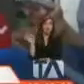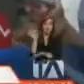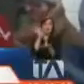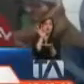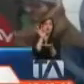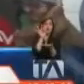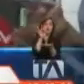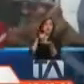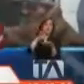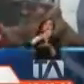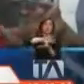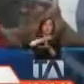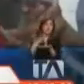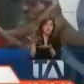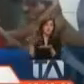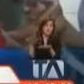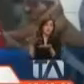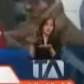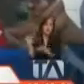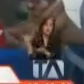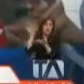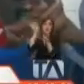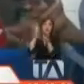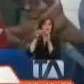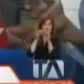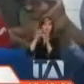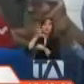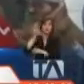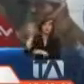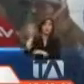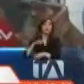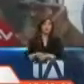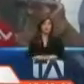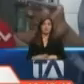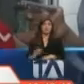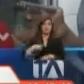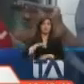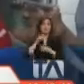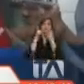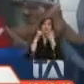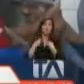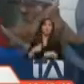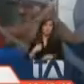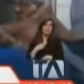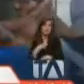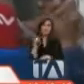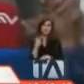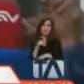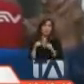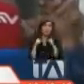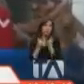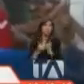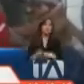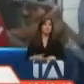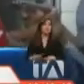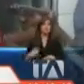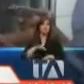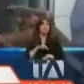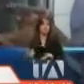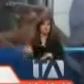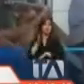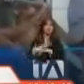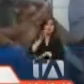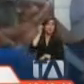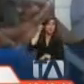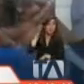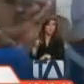a la Asamblea y segundo también representa a la bancada de Alianza País. No lo consultó con nadie. Aquí no podemos anteponer nada por encima